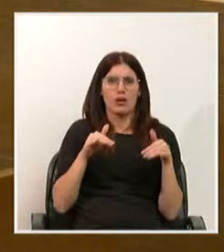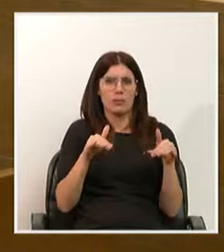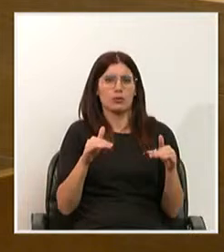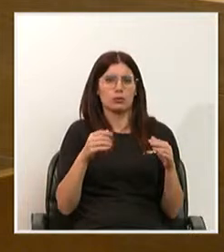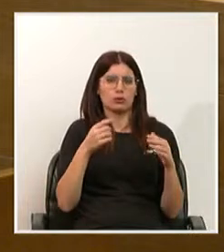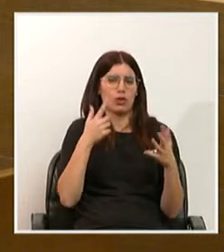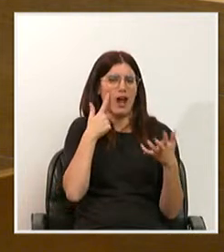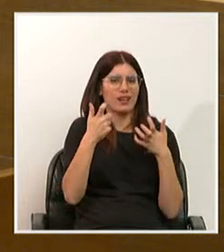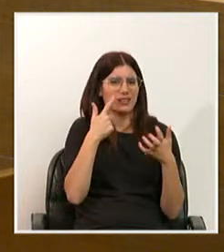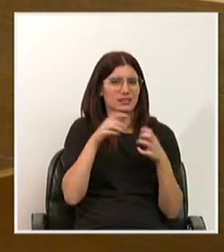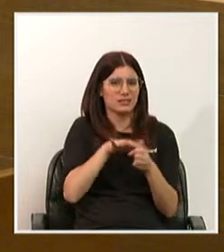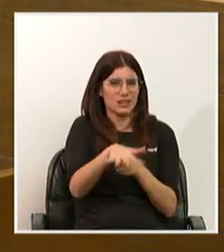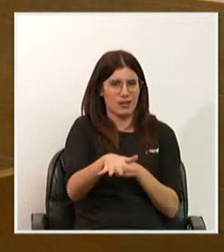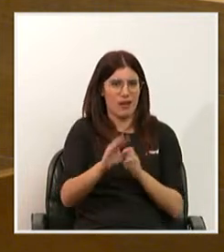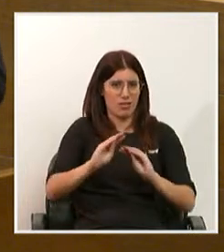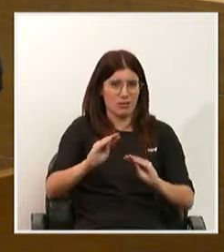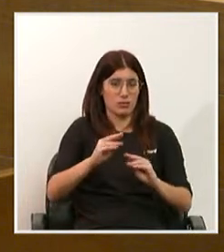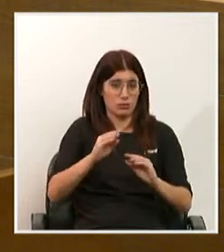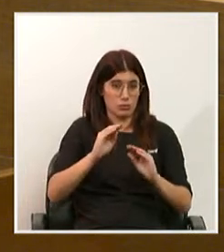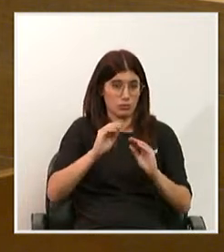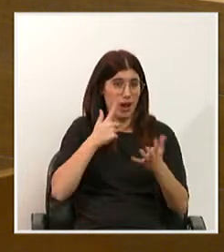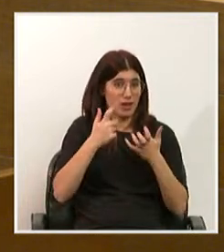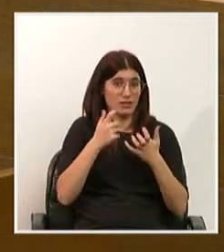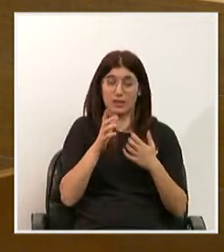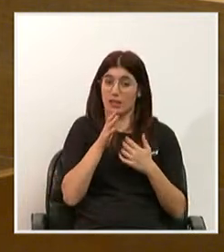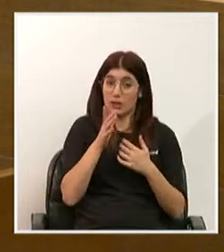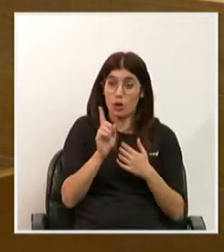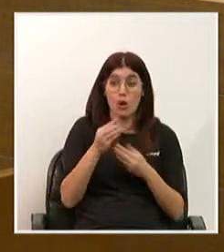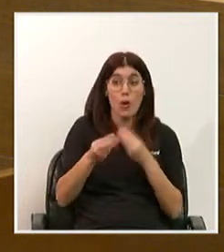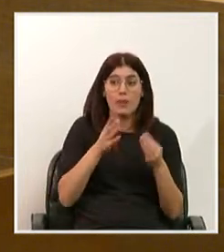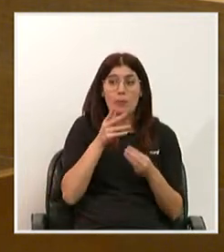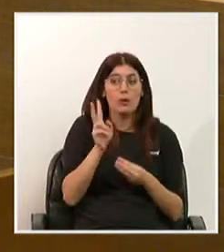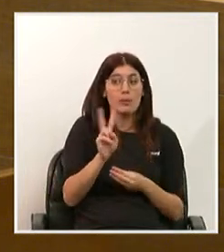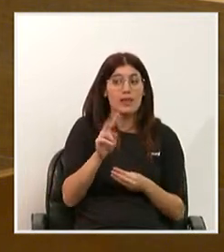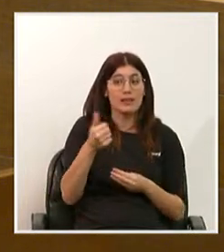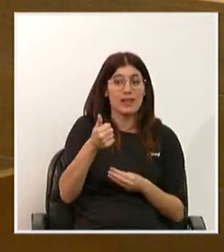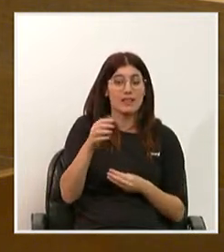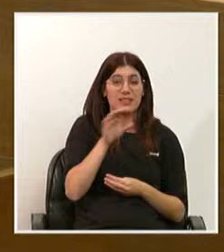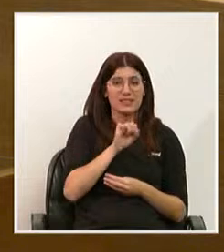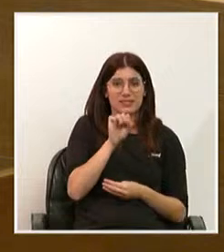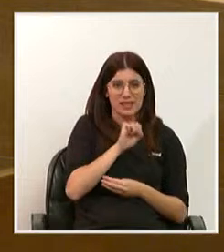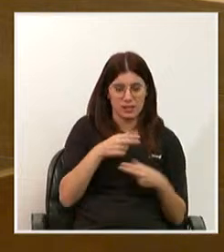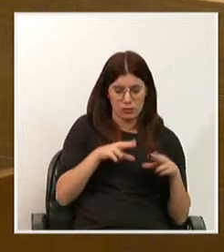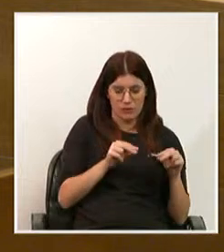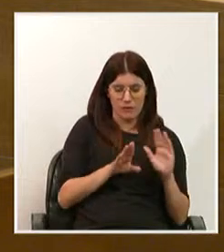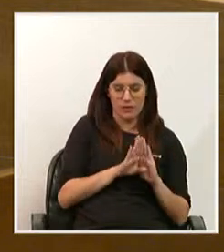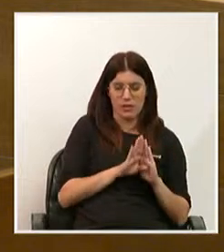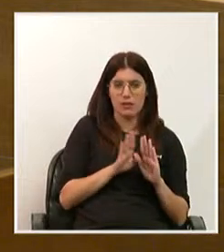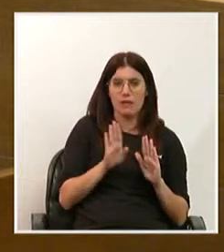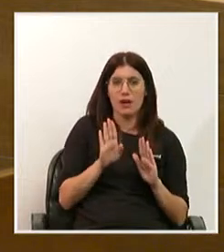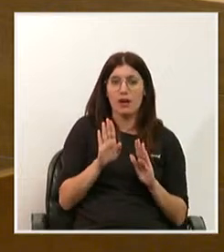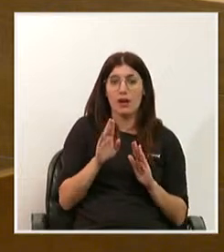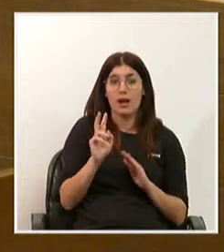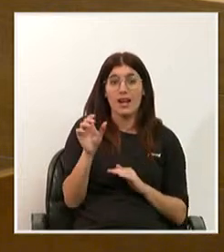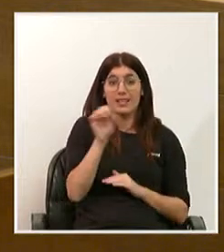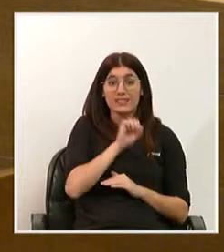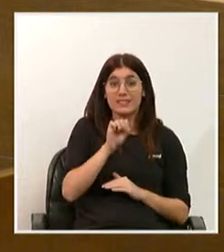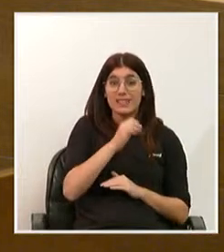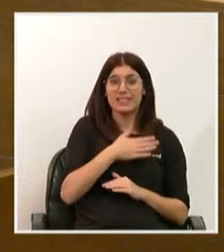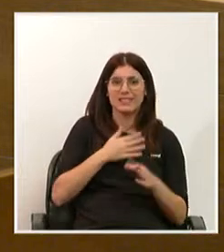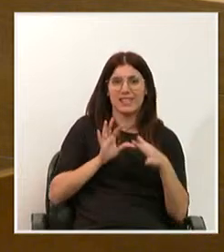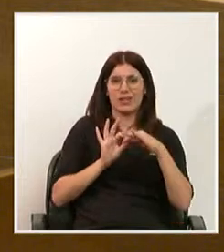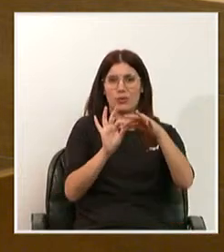su obra lo hacen porque vicen Andrés estellés y acabo enseguida buscaba la unidad